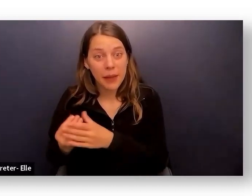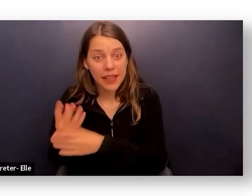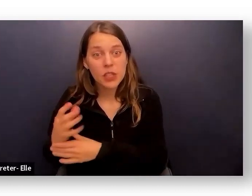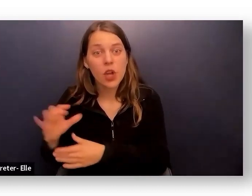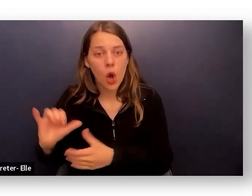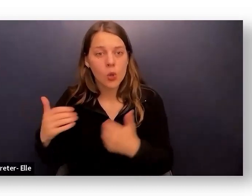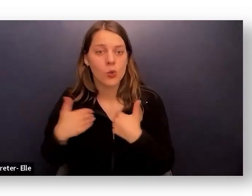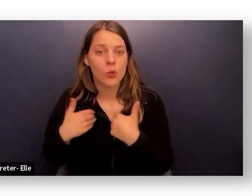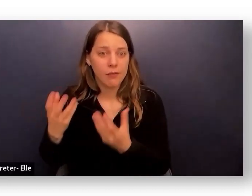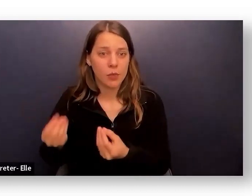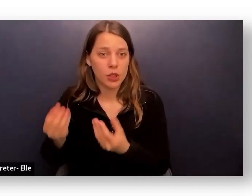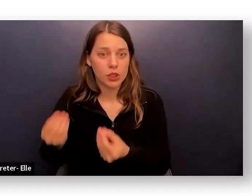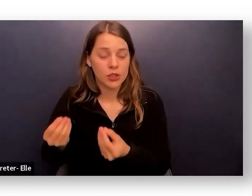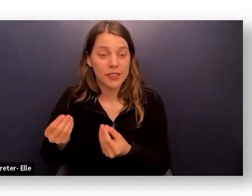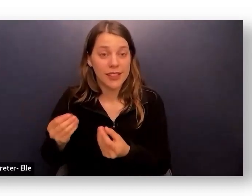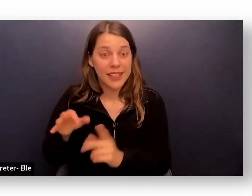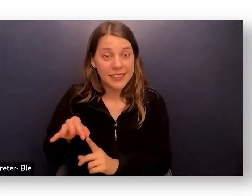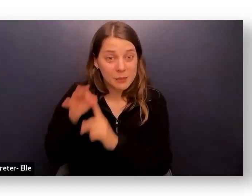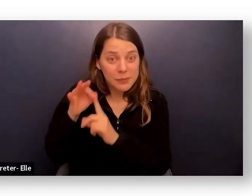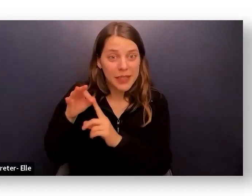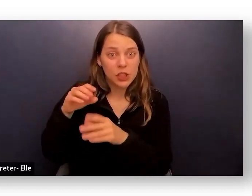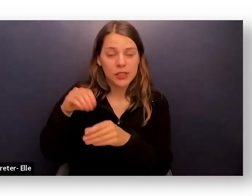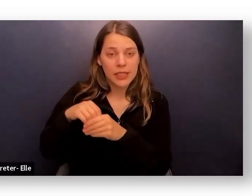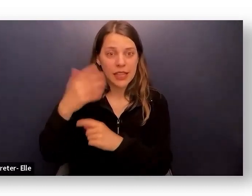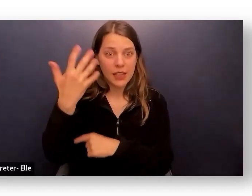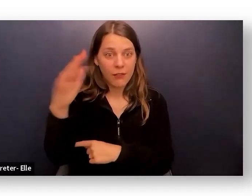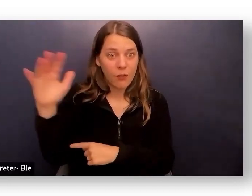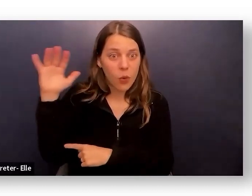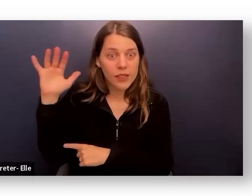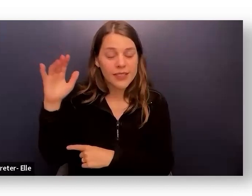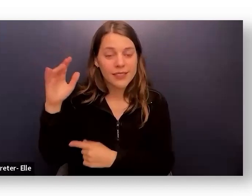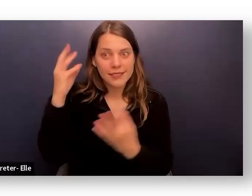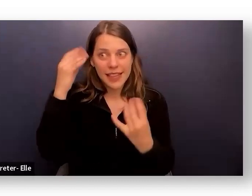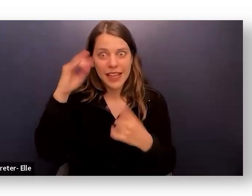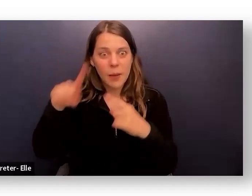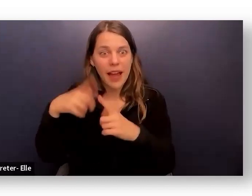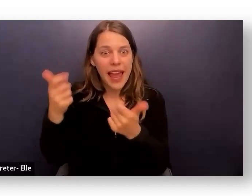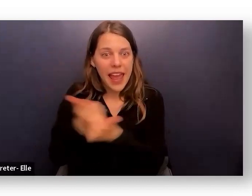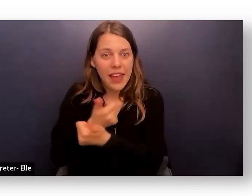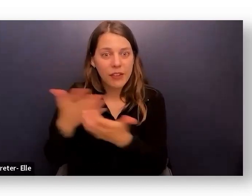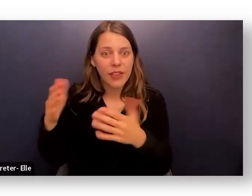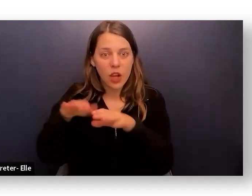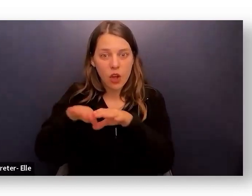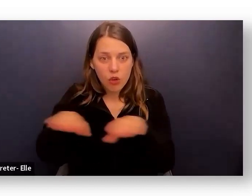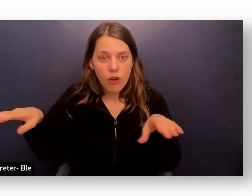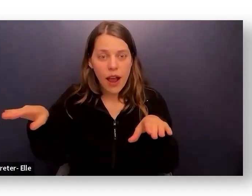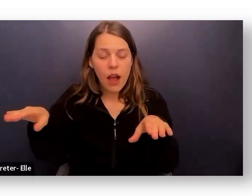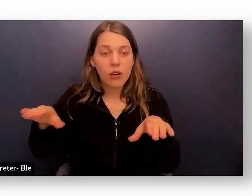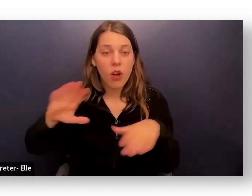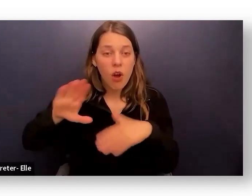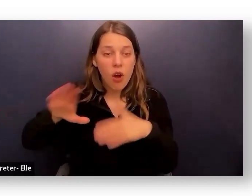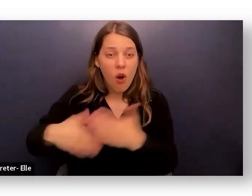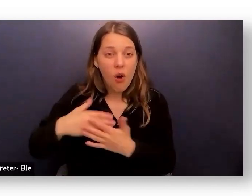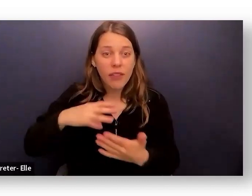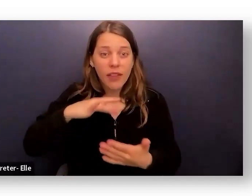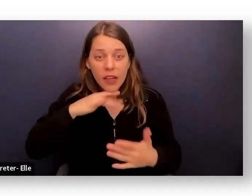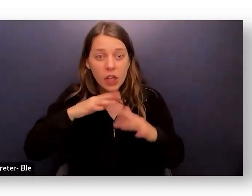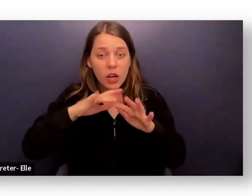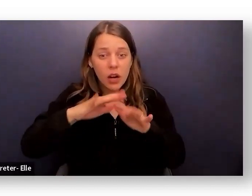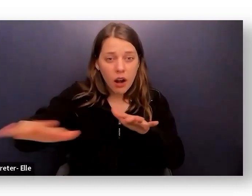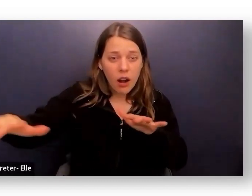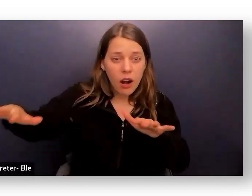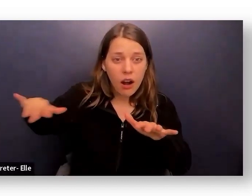Pero las plantas que están muertas también pueden tener humedad, especialmente en el bosque. Piensen de todo lo que está en el